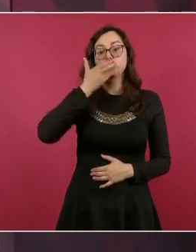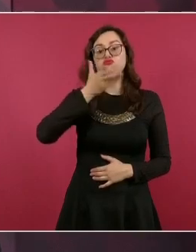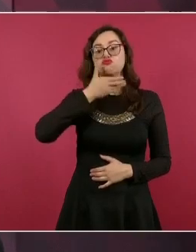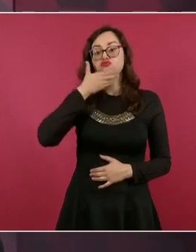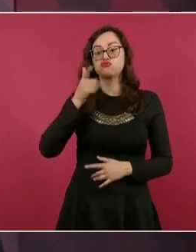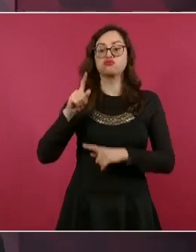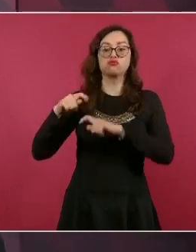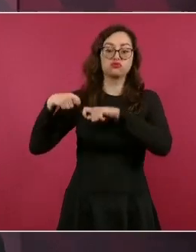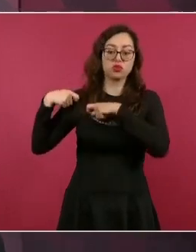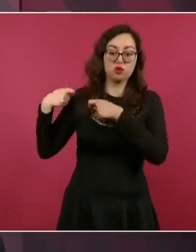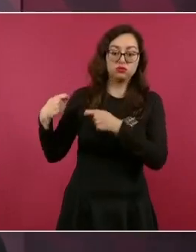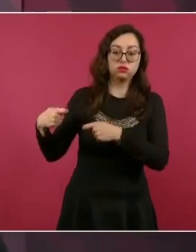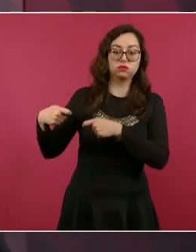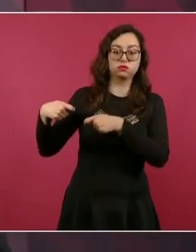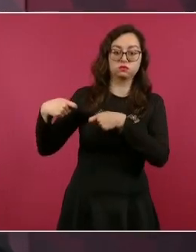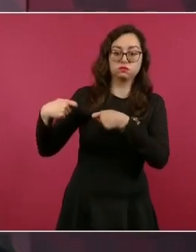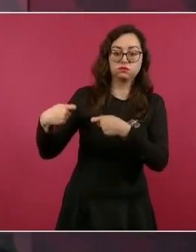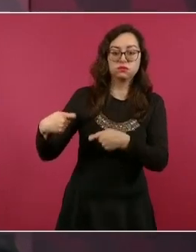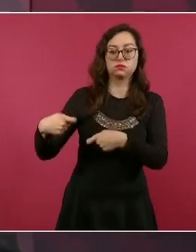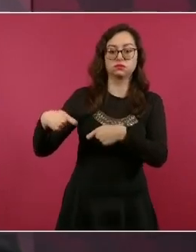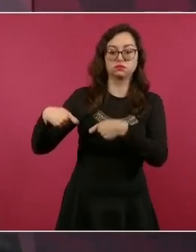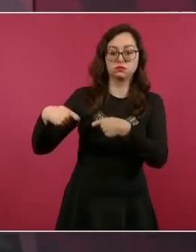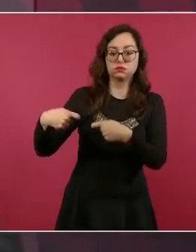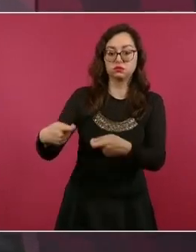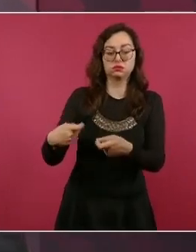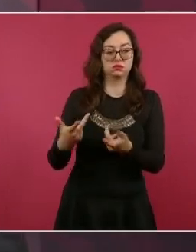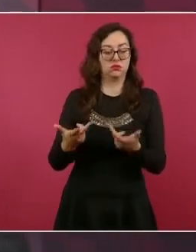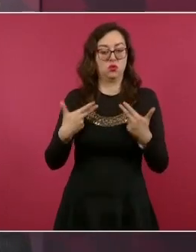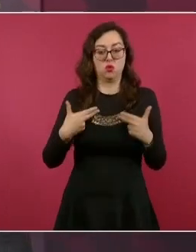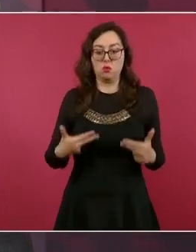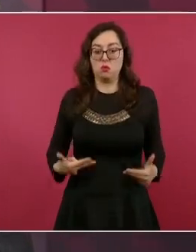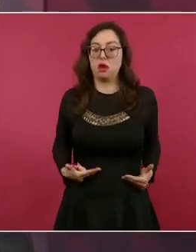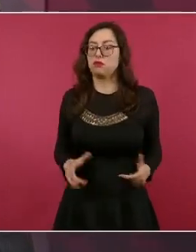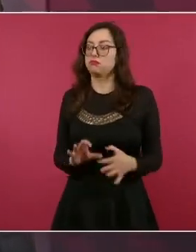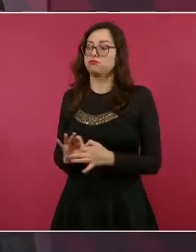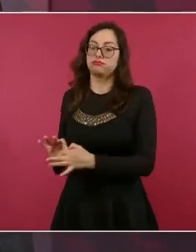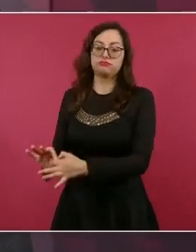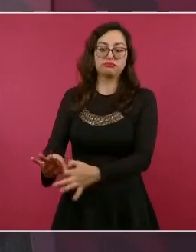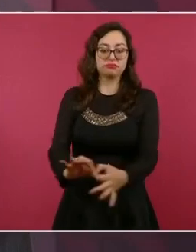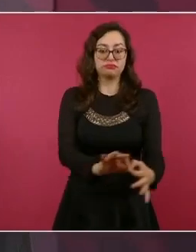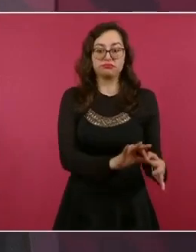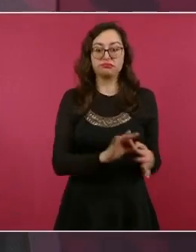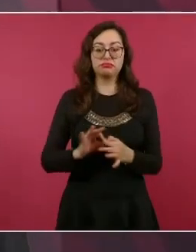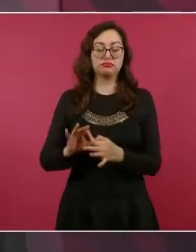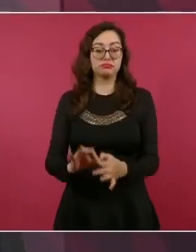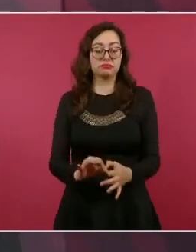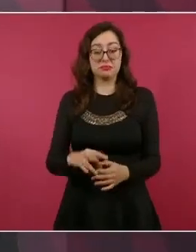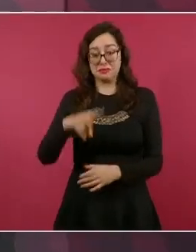de la fraternidad universal. Pero además México tiene una tradición